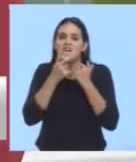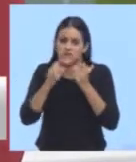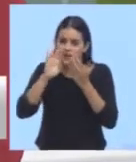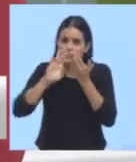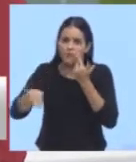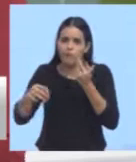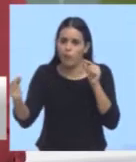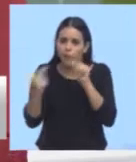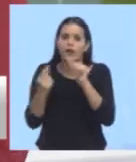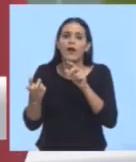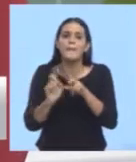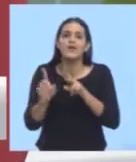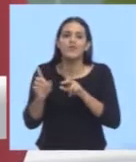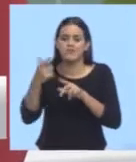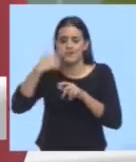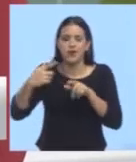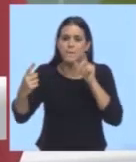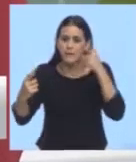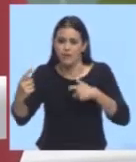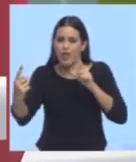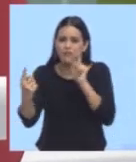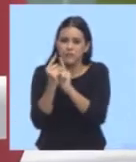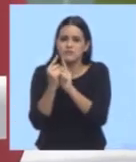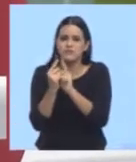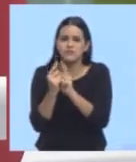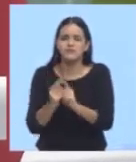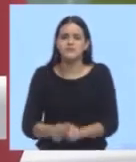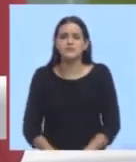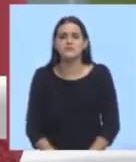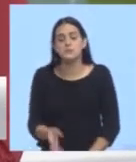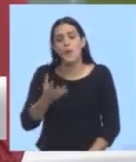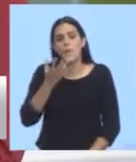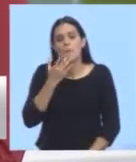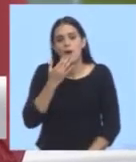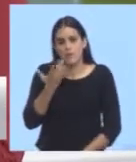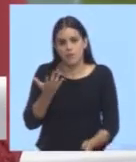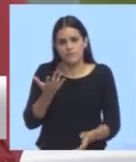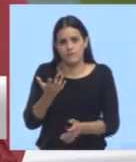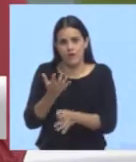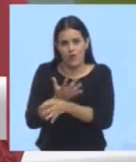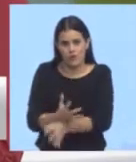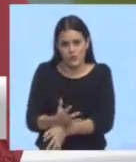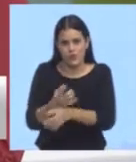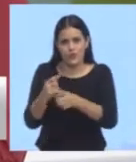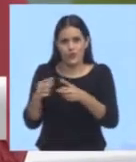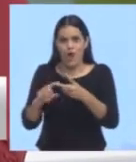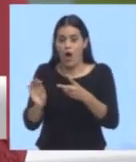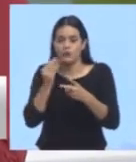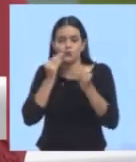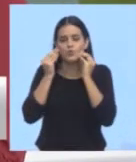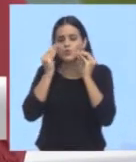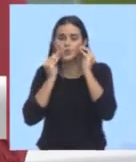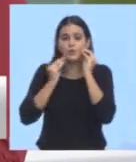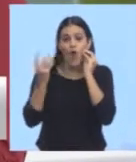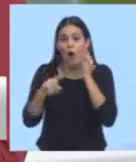pero tiene que haber un contacto entonces cuáles serían el contacto por ejemplo relaciones sexuales o besos o por ejemplo